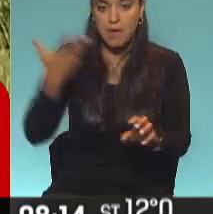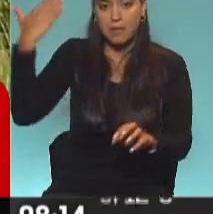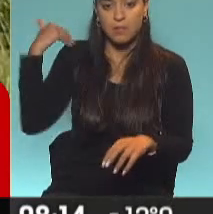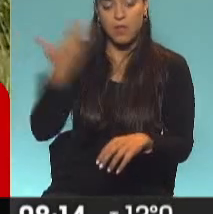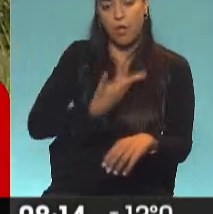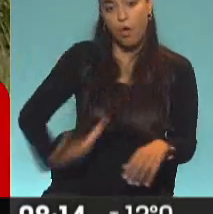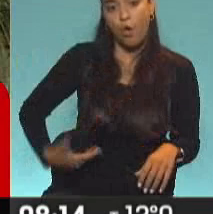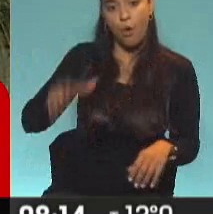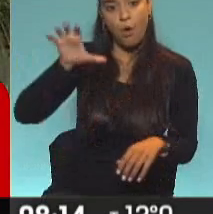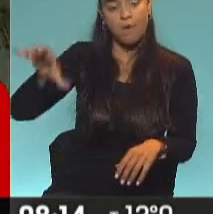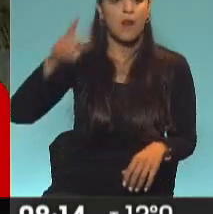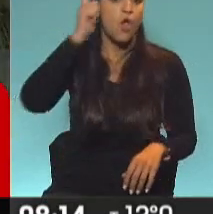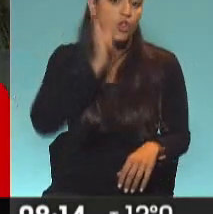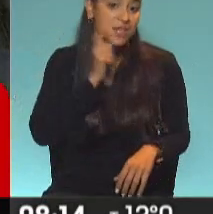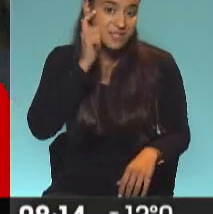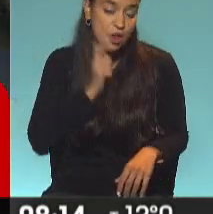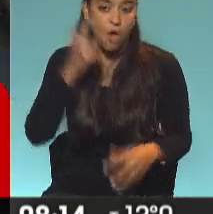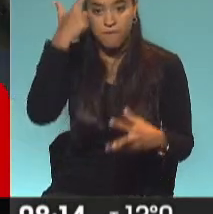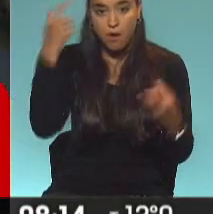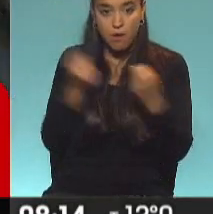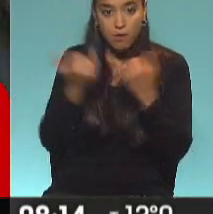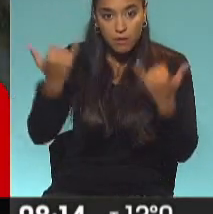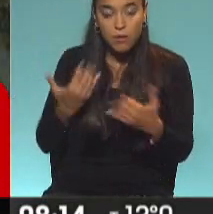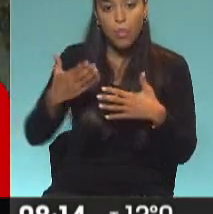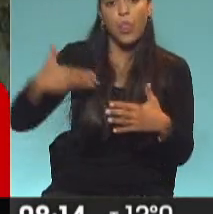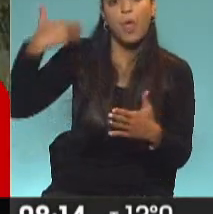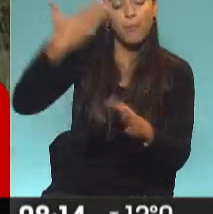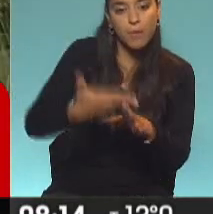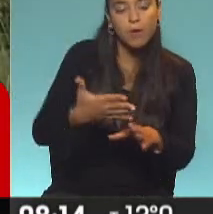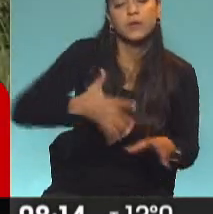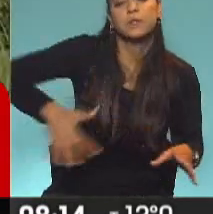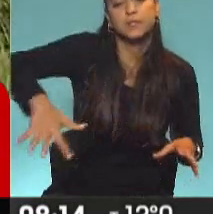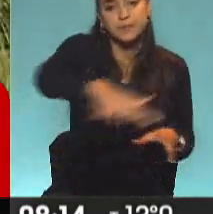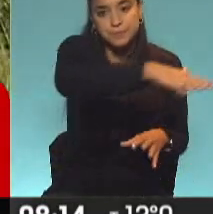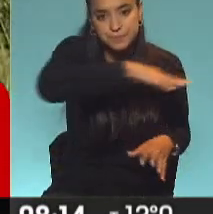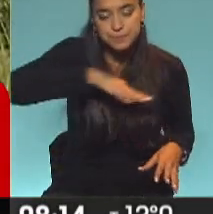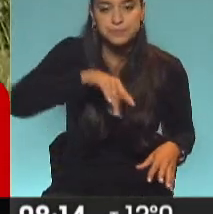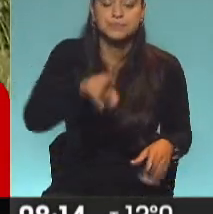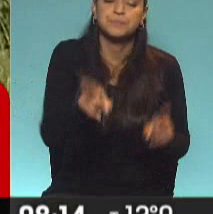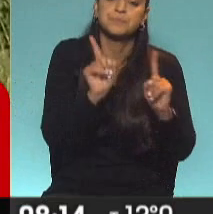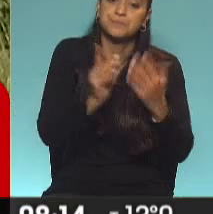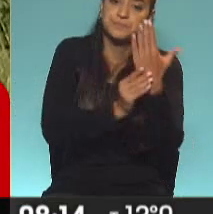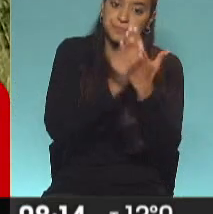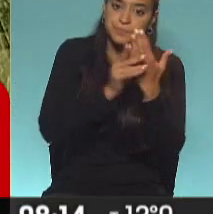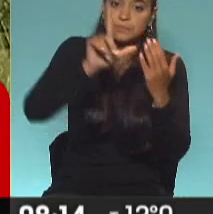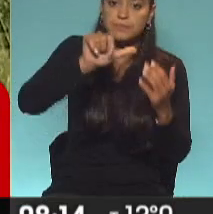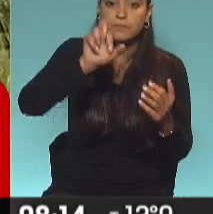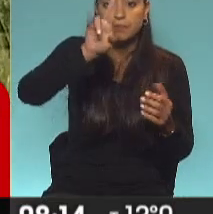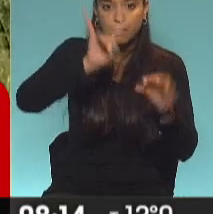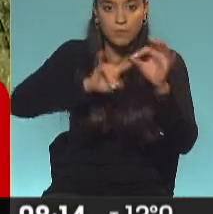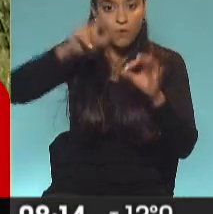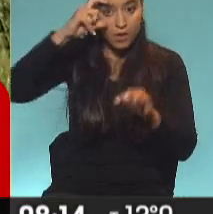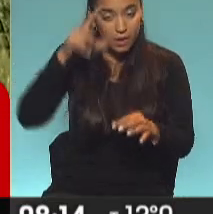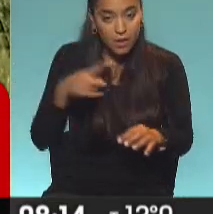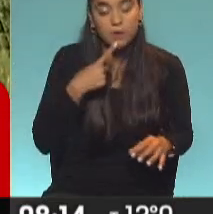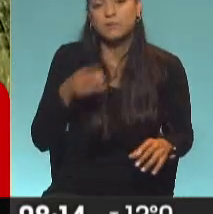gobernador Kicillof y llevado al terreno, al territorio por el ministro Larroque. Estos que habían